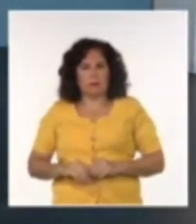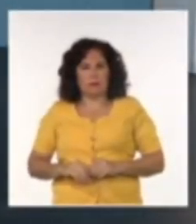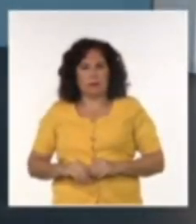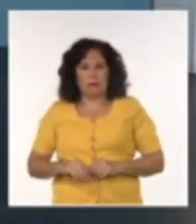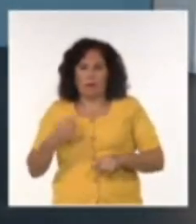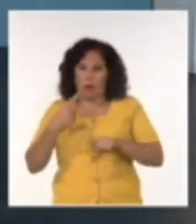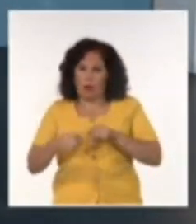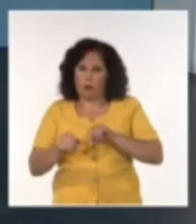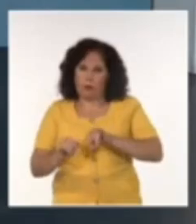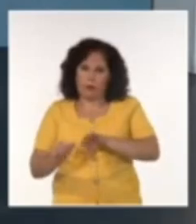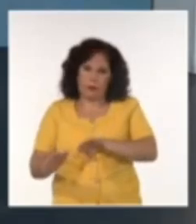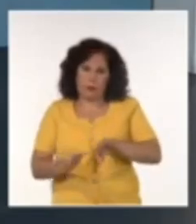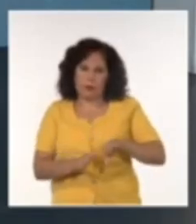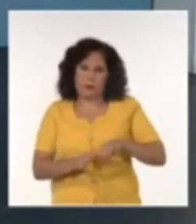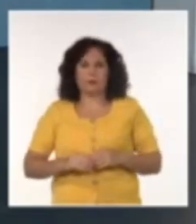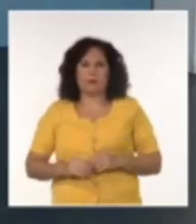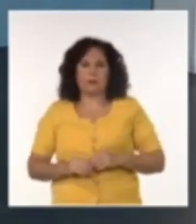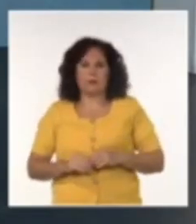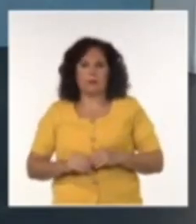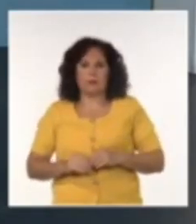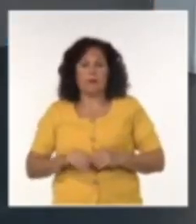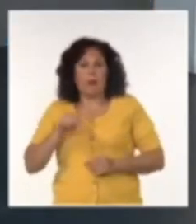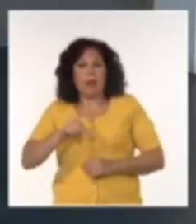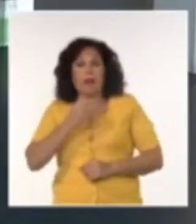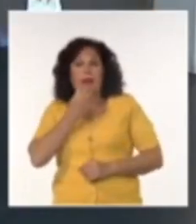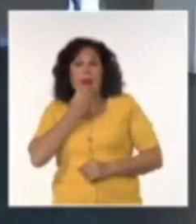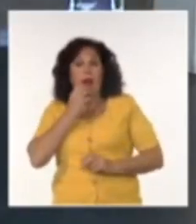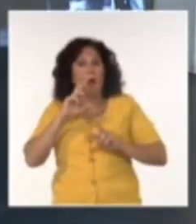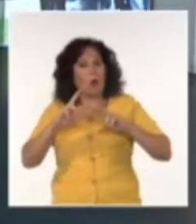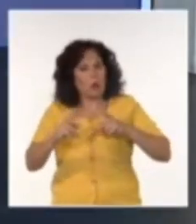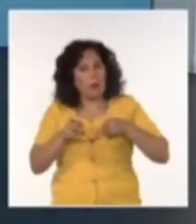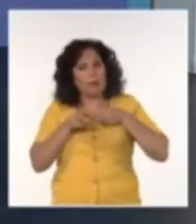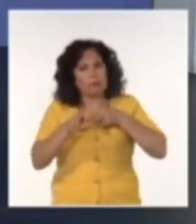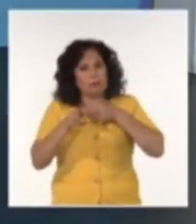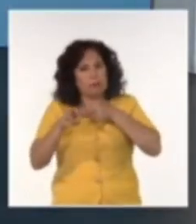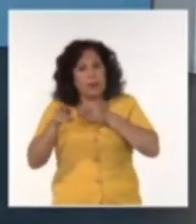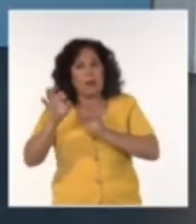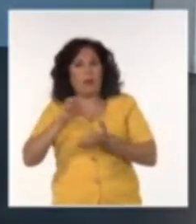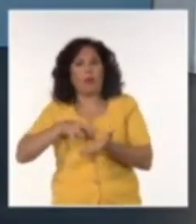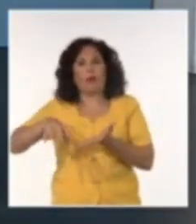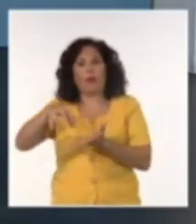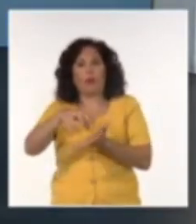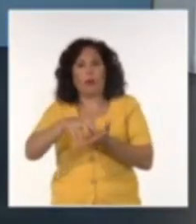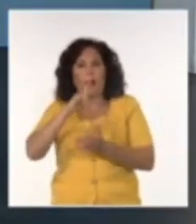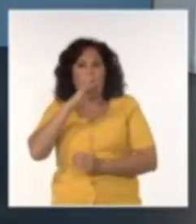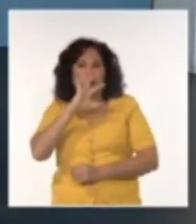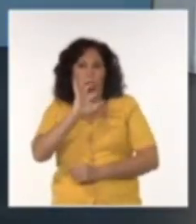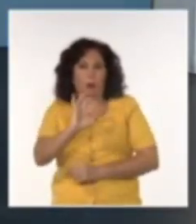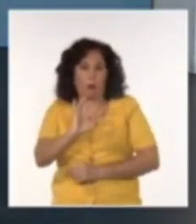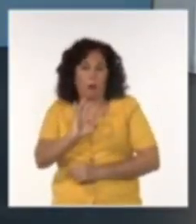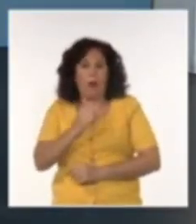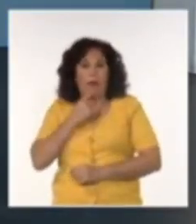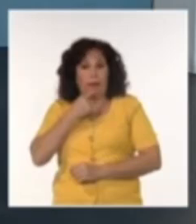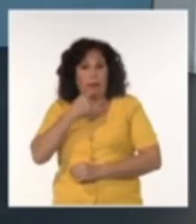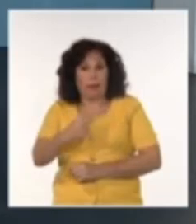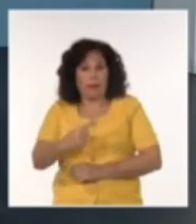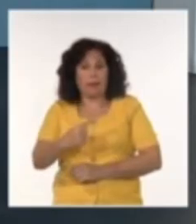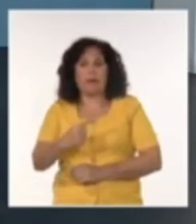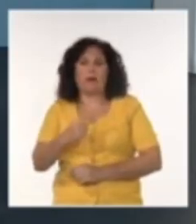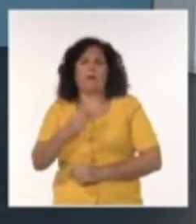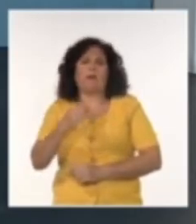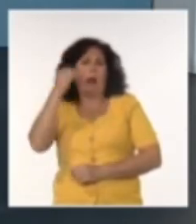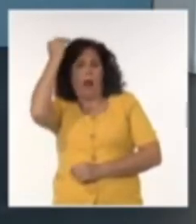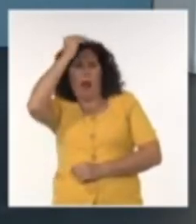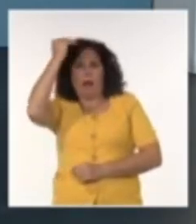Tenemos más información. El territorio de Israel fue atacado este sábado por misiles procedentes del sur del Líbano. Así lo informan medios israelíes y árabes. RT